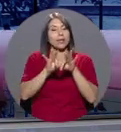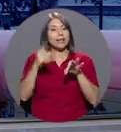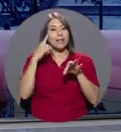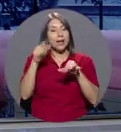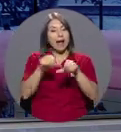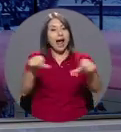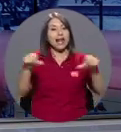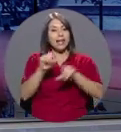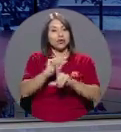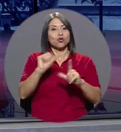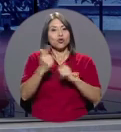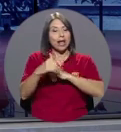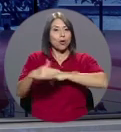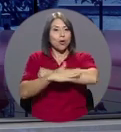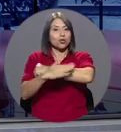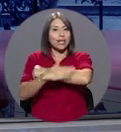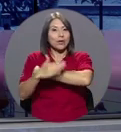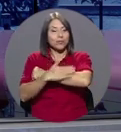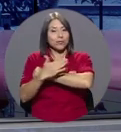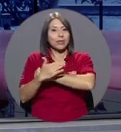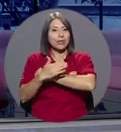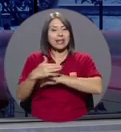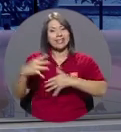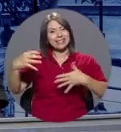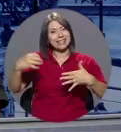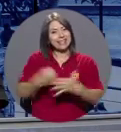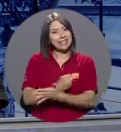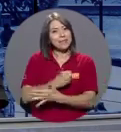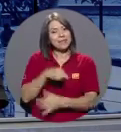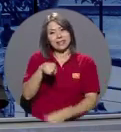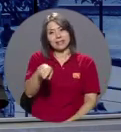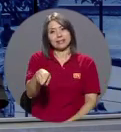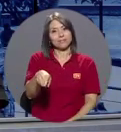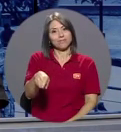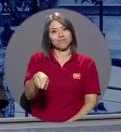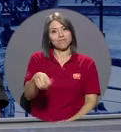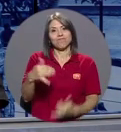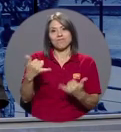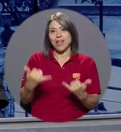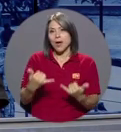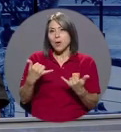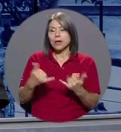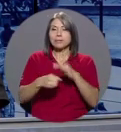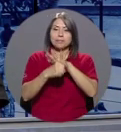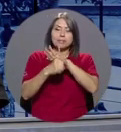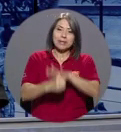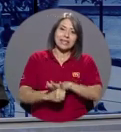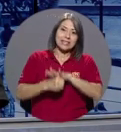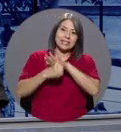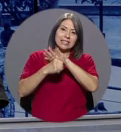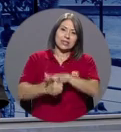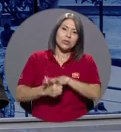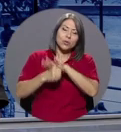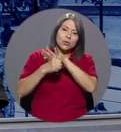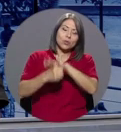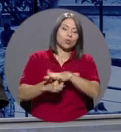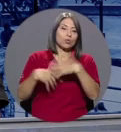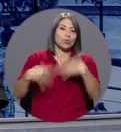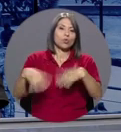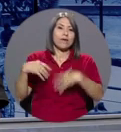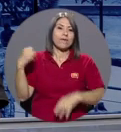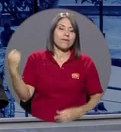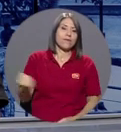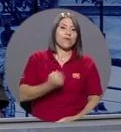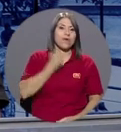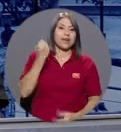importancia para el sector social costero, y que desgraciadamente ha sido o está siendo ejercida una presión